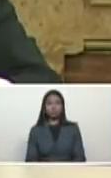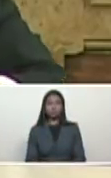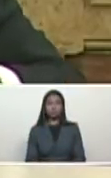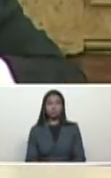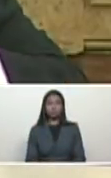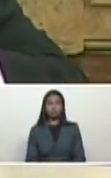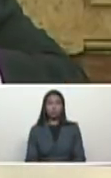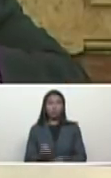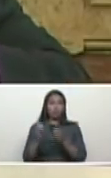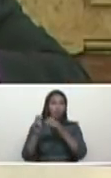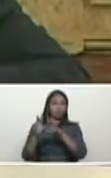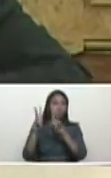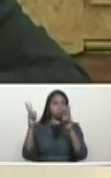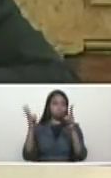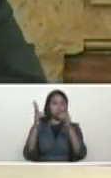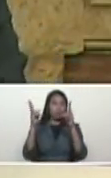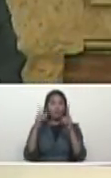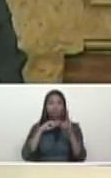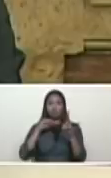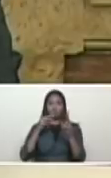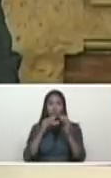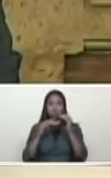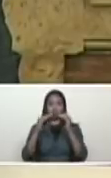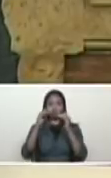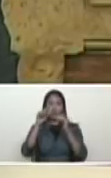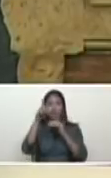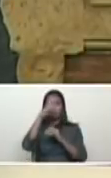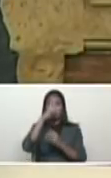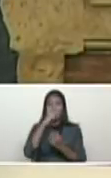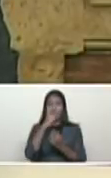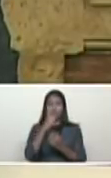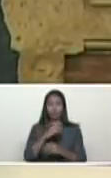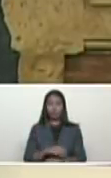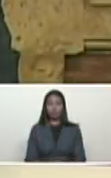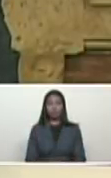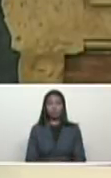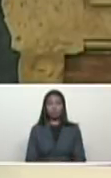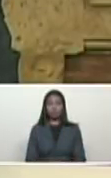laureles de la victoria es grande que hemos tenido este año